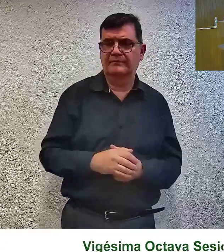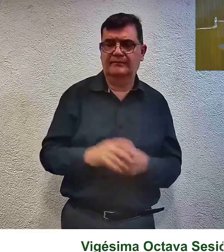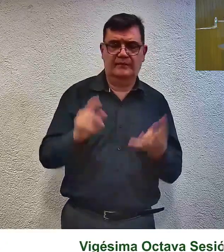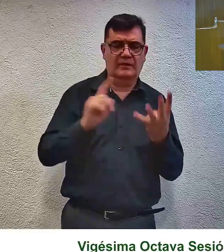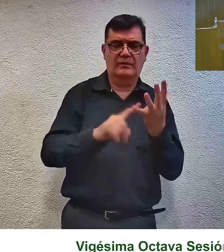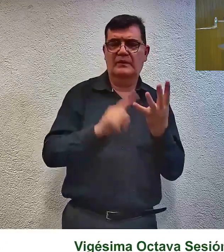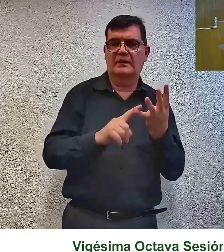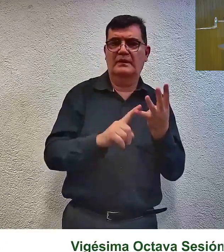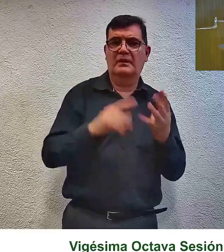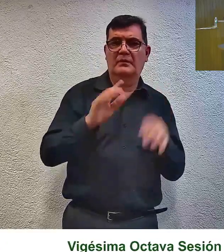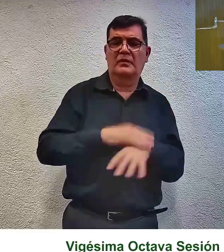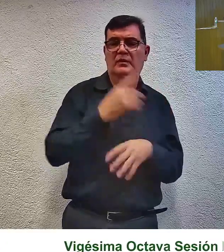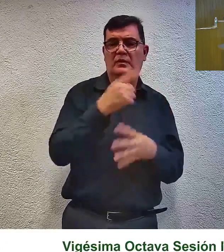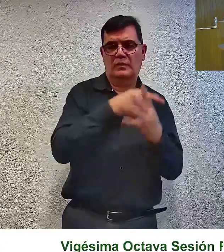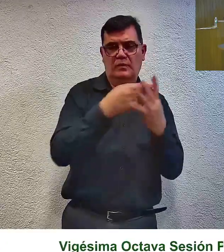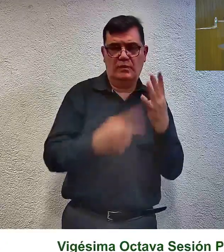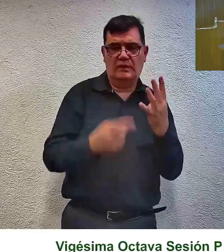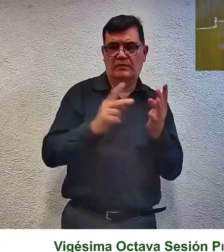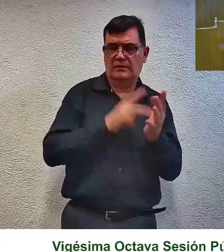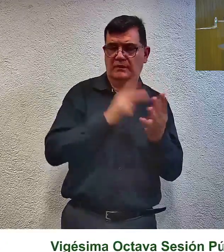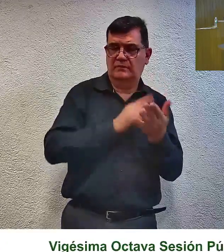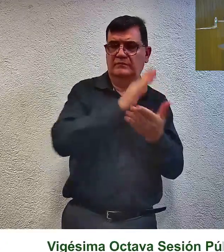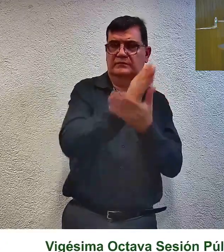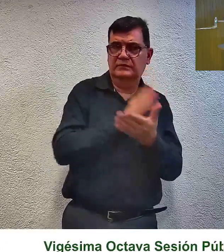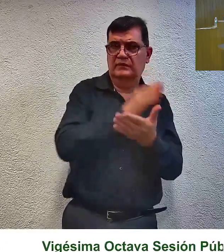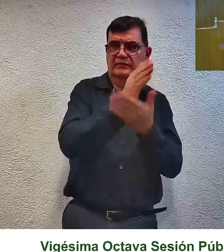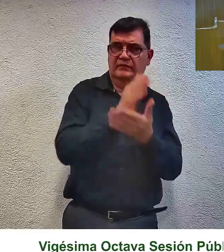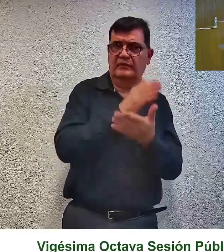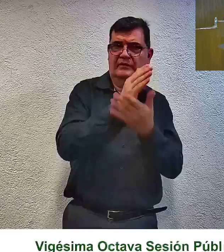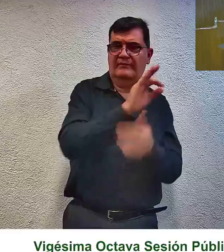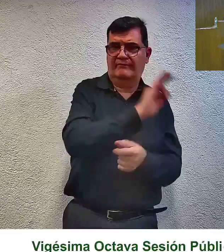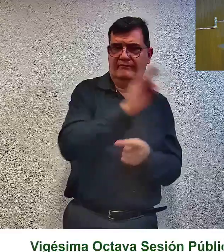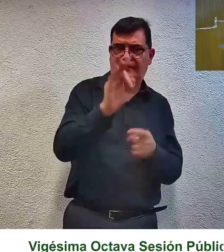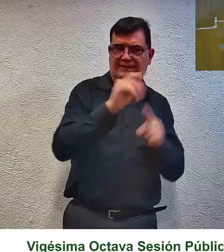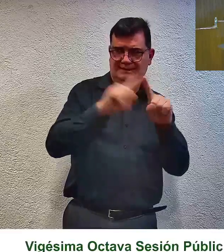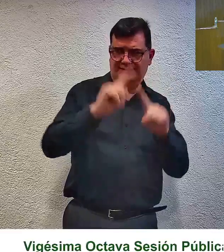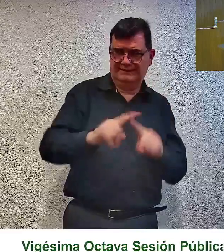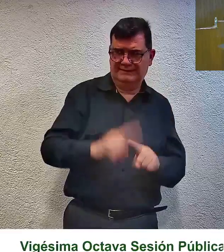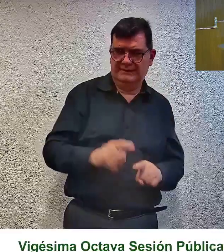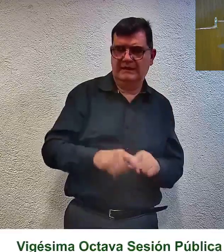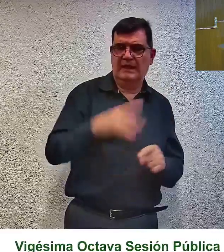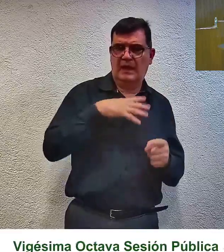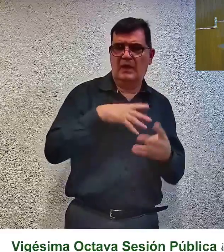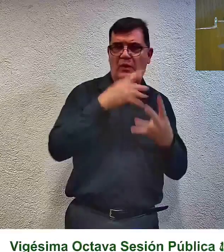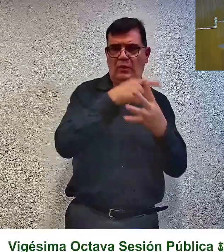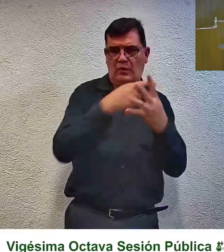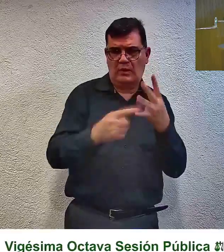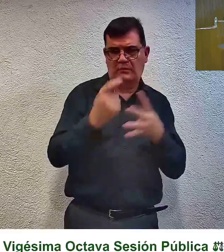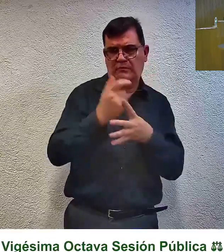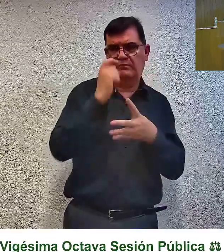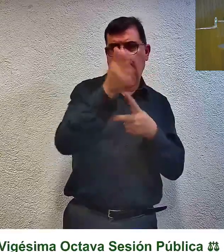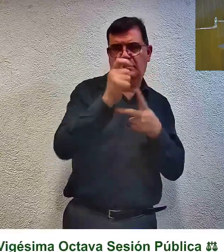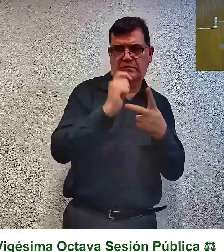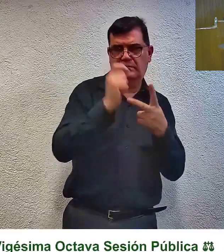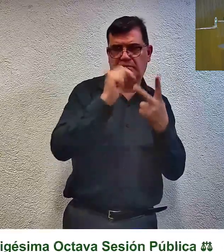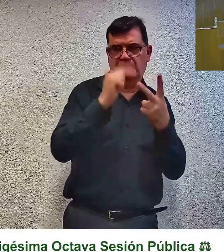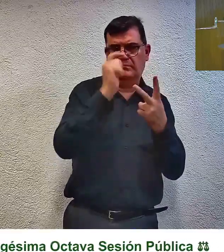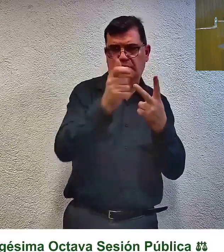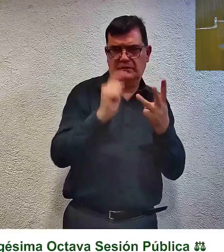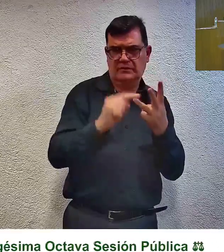4. Mediante 4 comparecencias de distintas fechas, el actor recibió las 4 parcialidades relativas a dichos